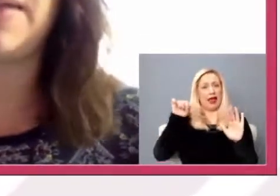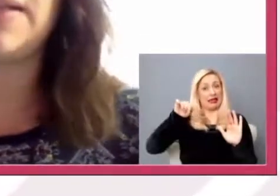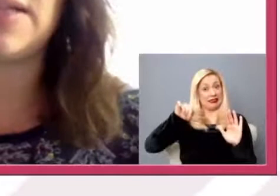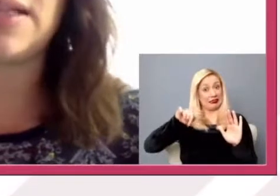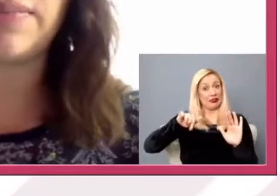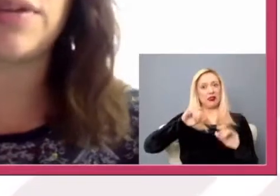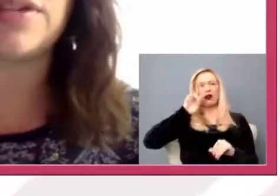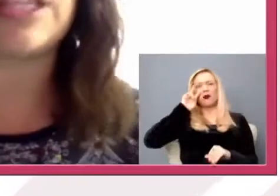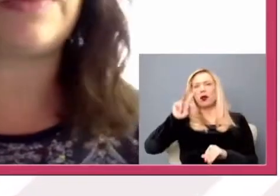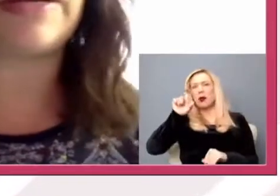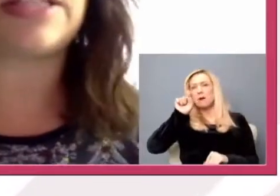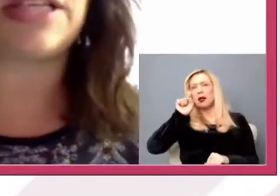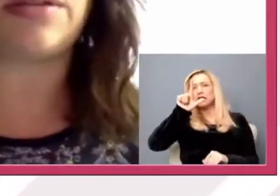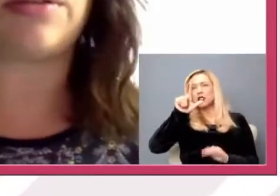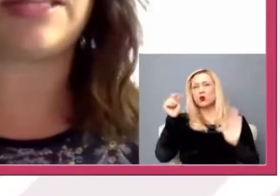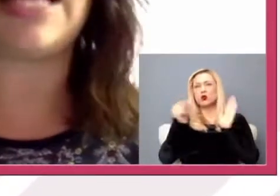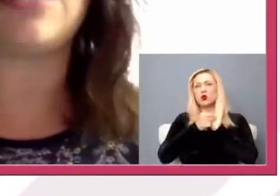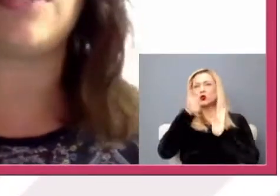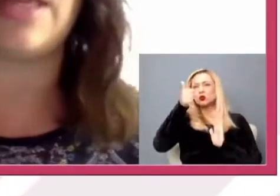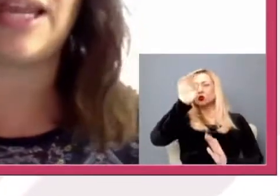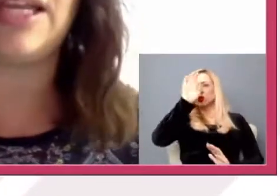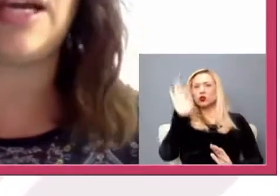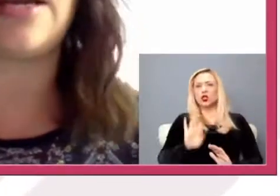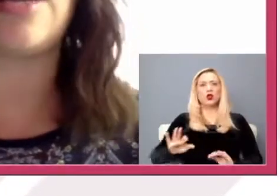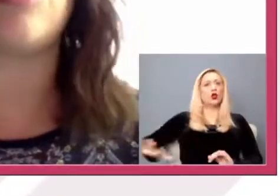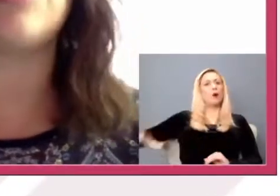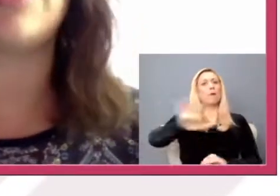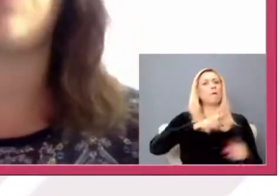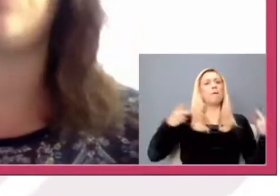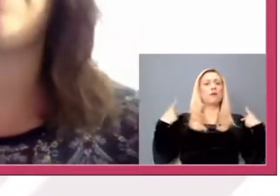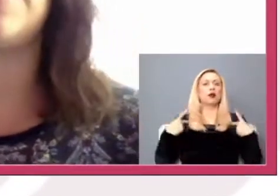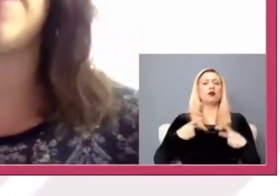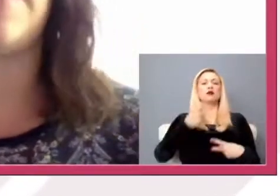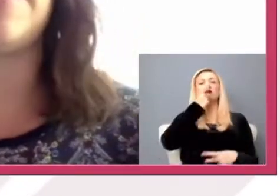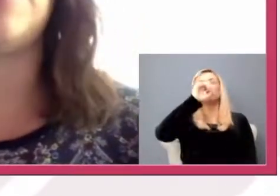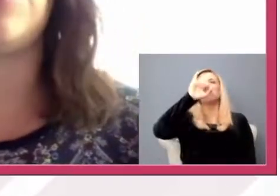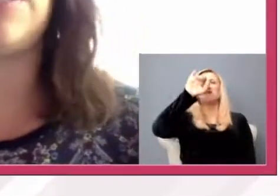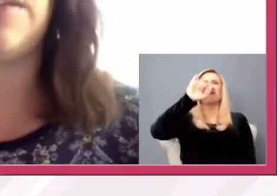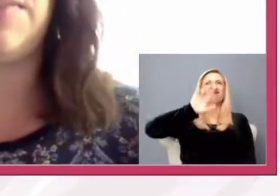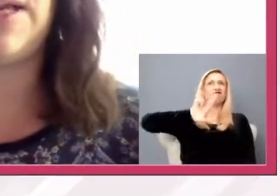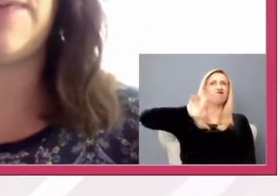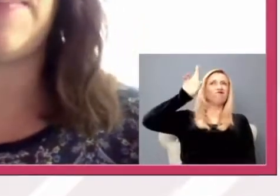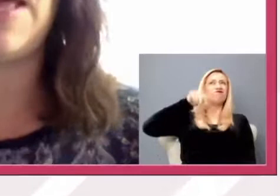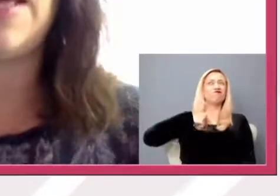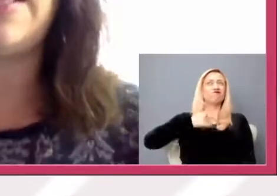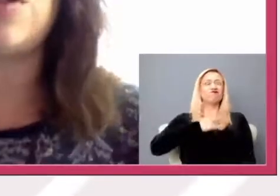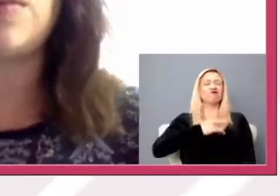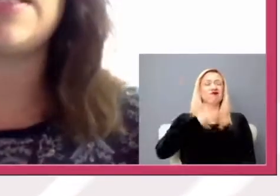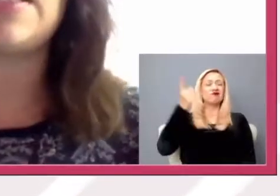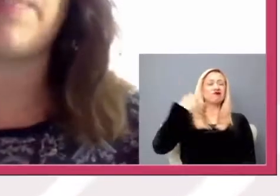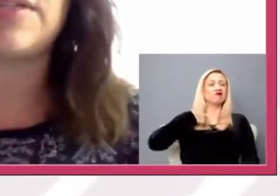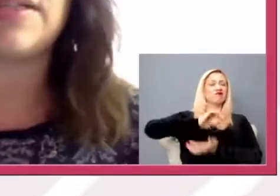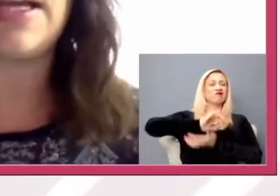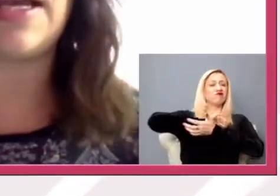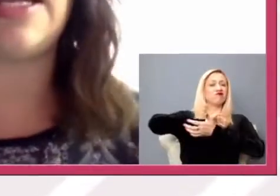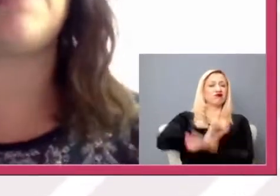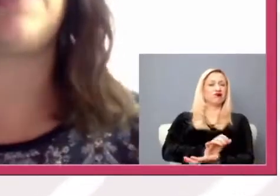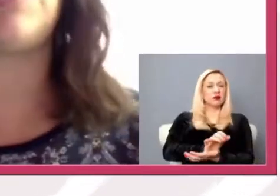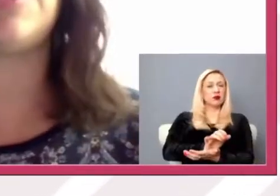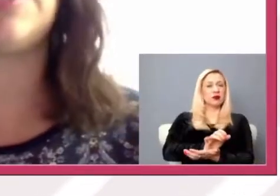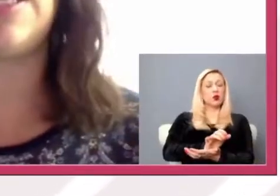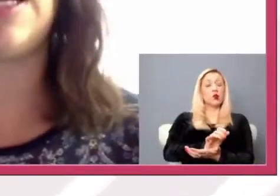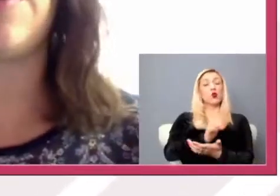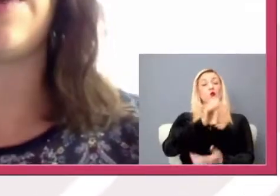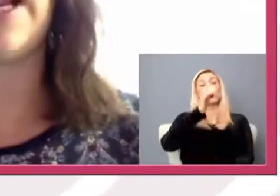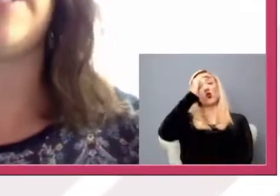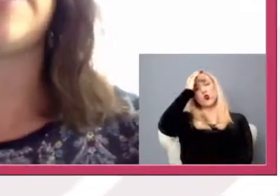el 27.6% de la ciudadanía reconoce que alguna vez había sido discriminada. Y a su vez de este porcentaje, las